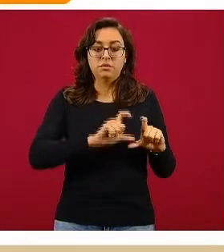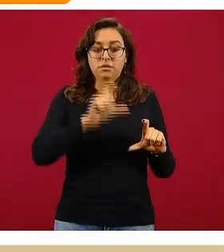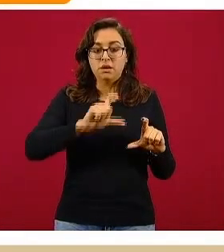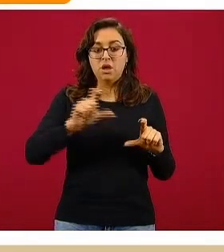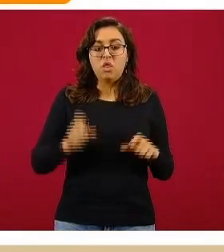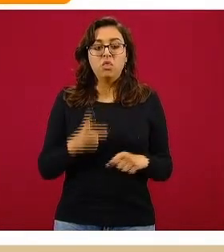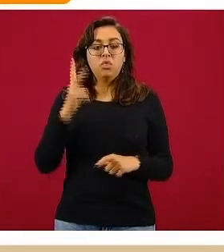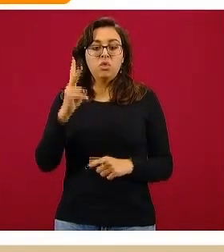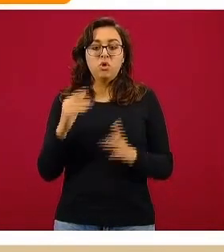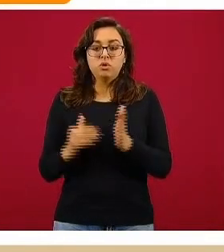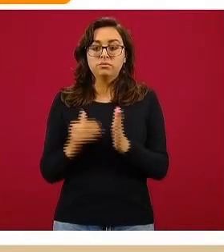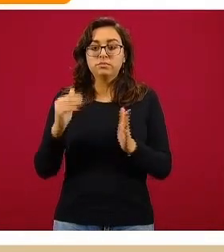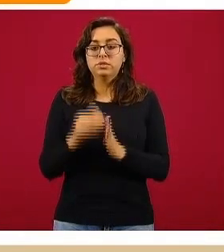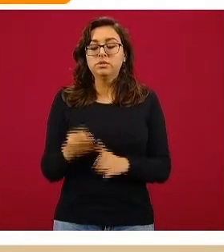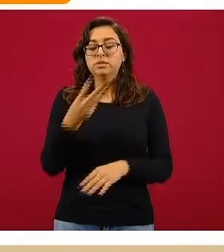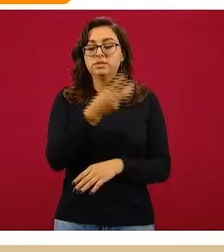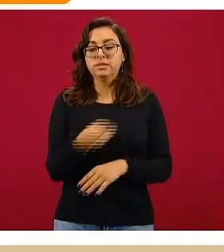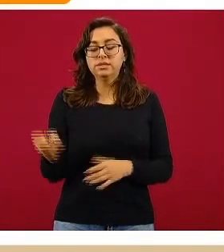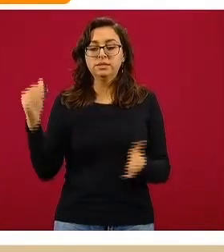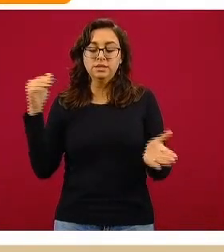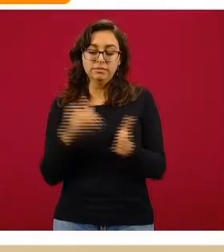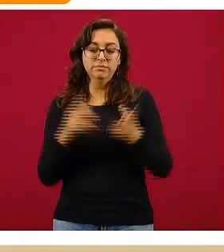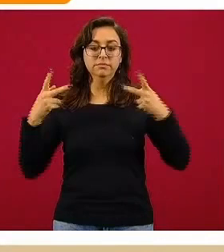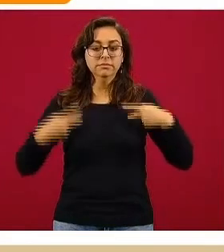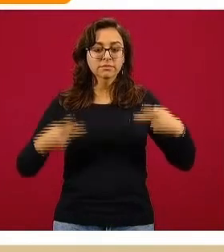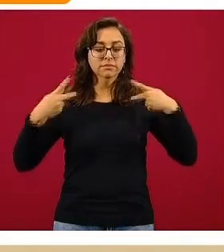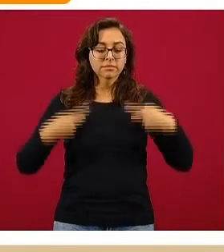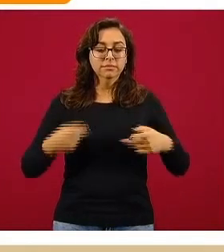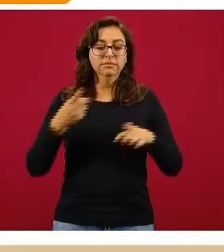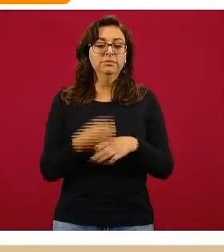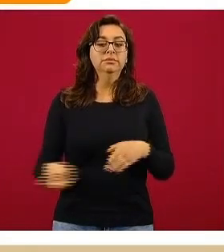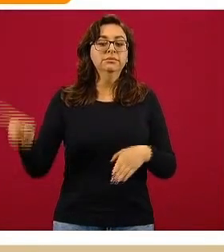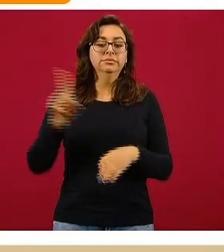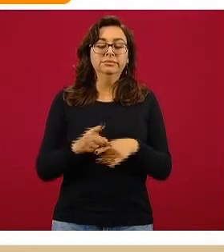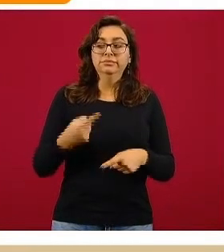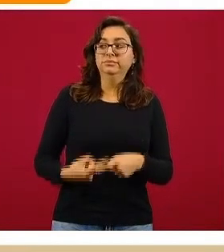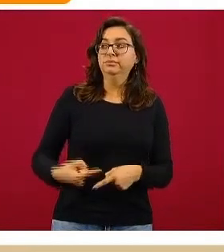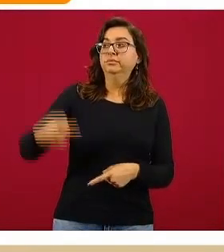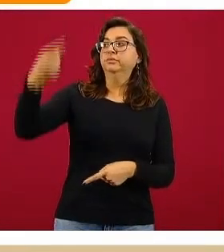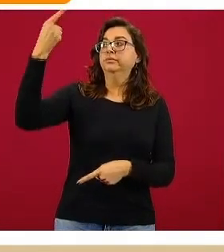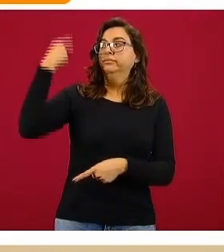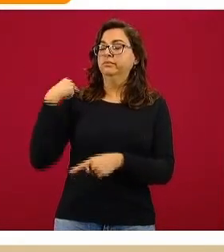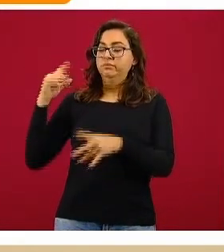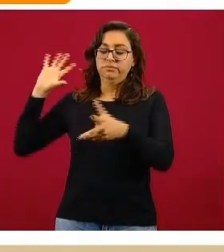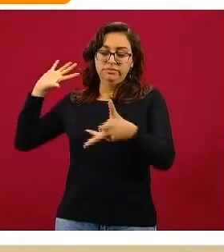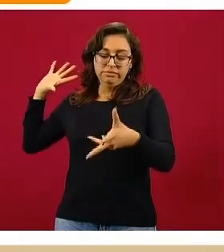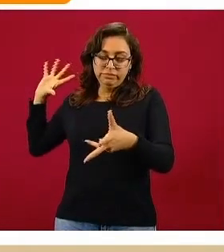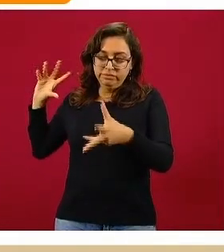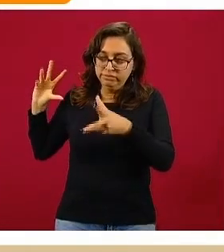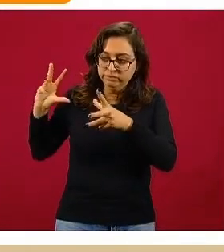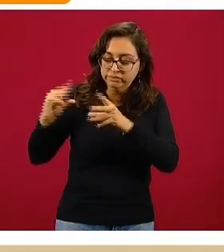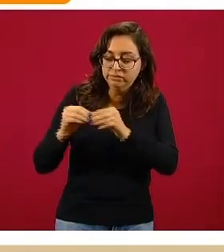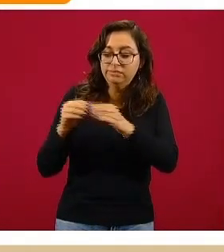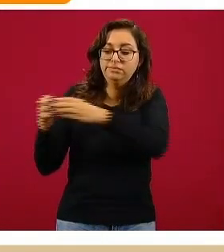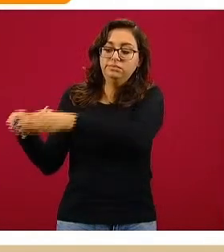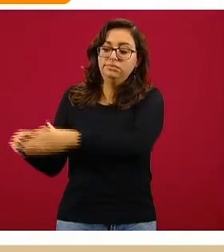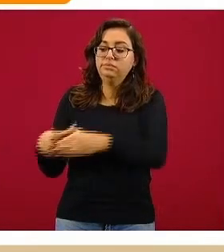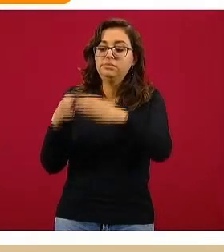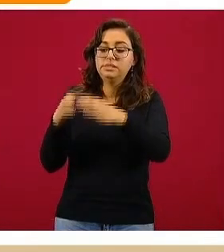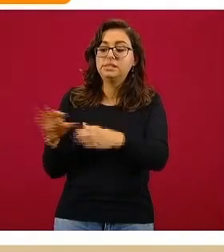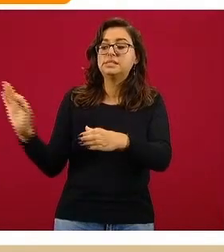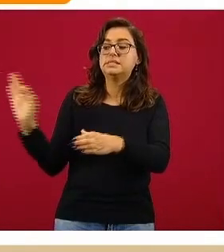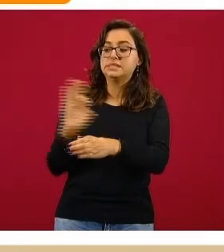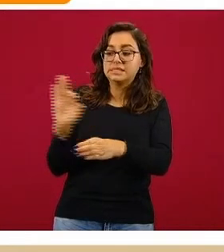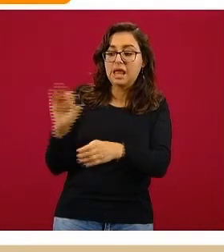ya 2.300.000 personas que han sido clasificadas como casos sospechosos de COVID-19 y por